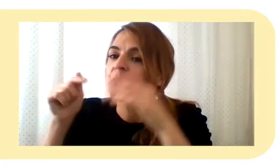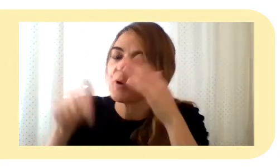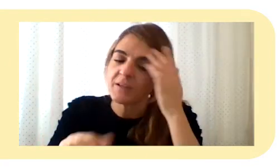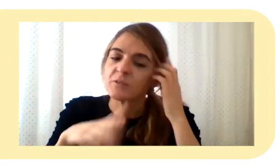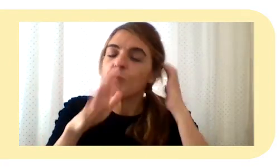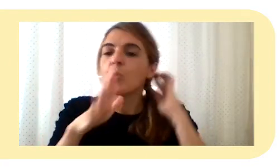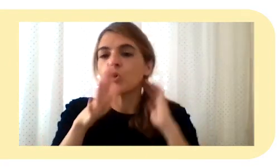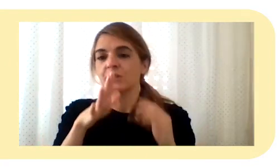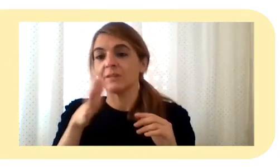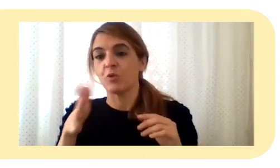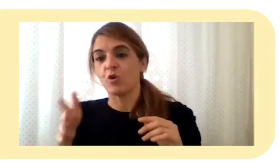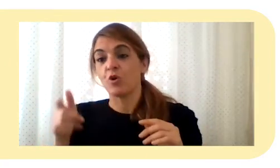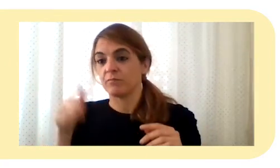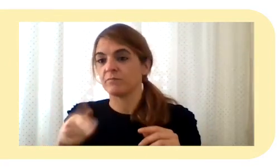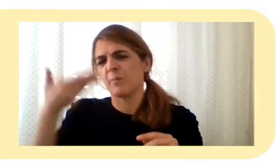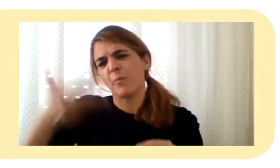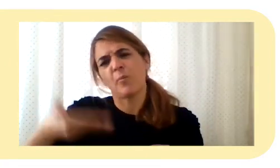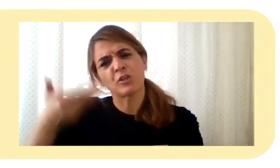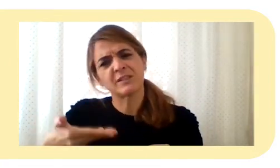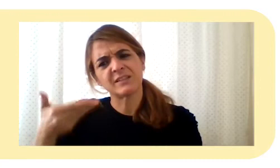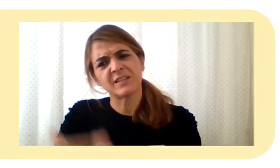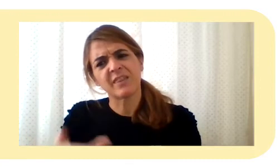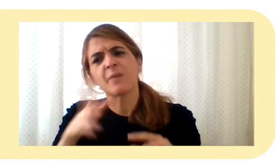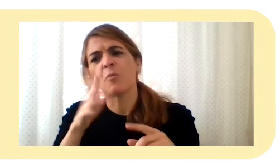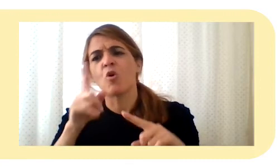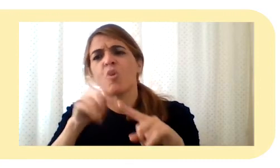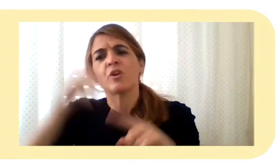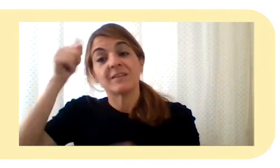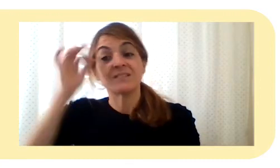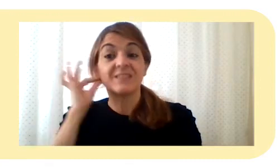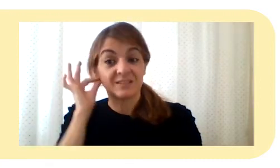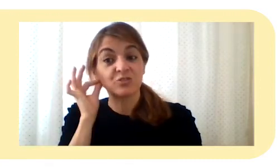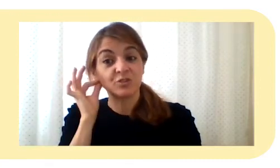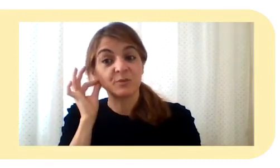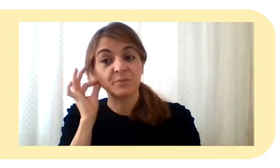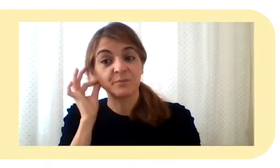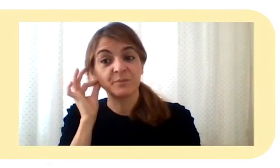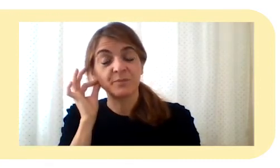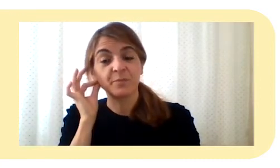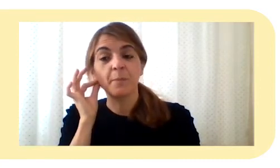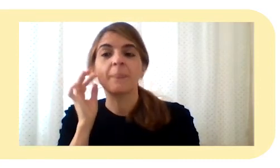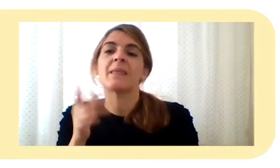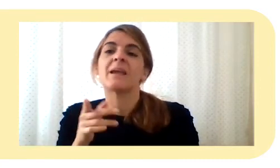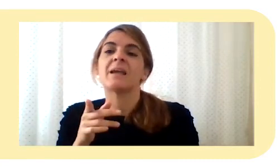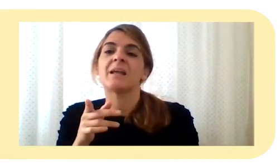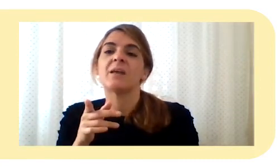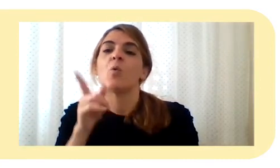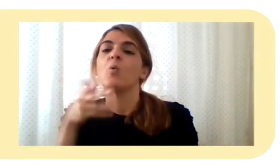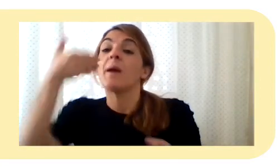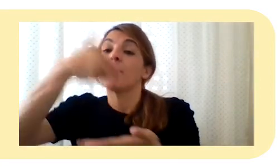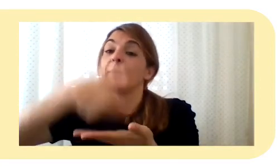de la relevancia que tiene, que aporten la información por sexo, me he lanzado, yo que nunca me he metido en estas, en una petición